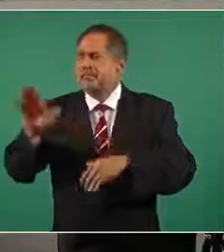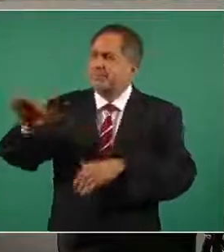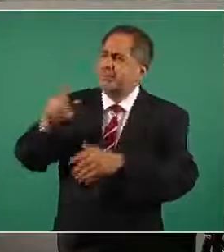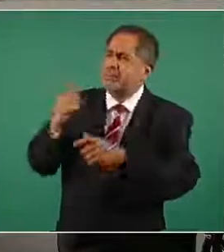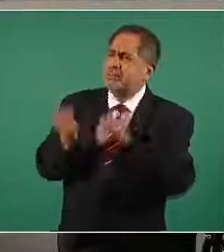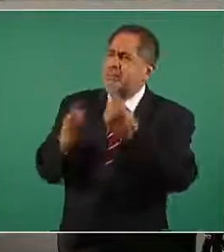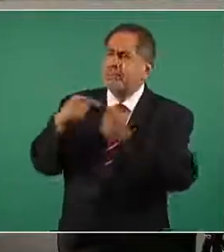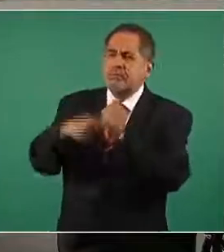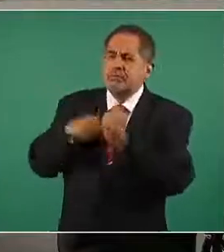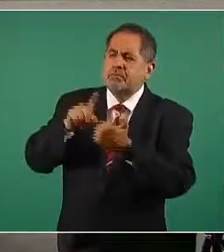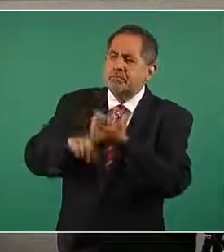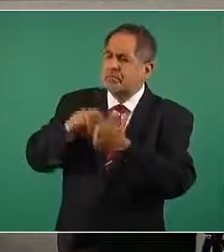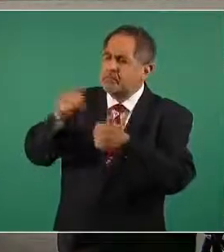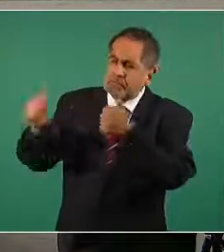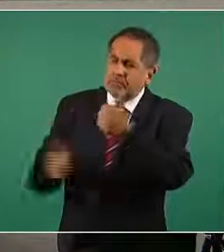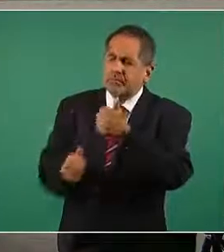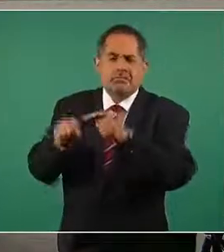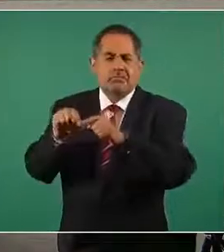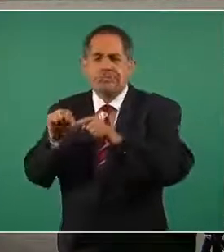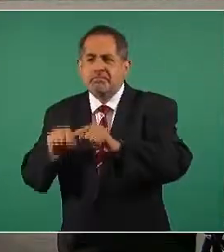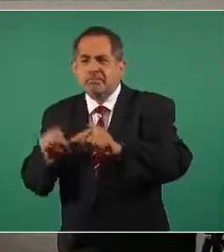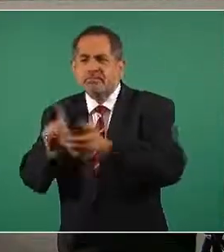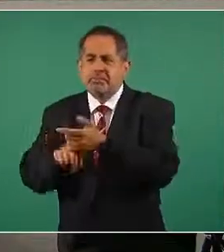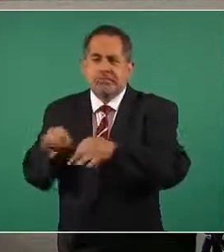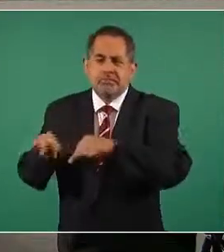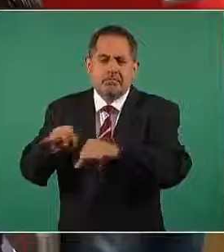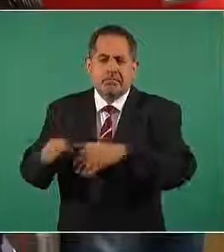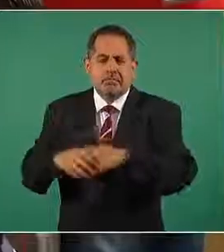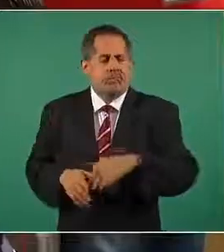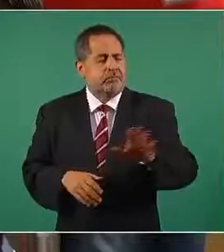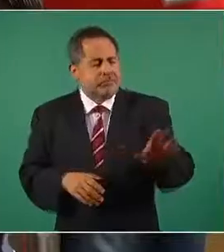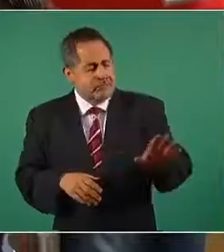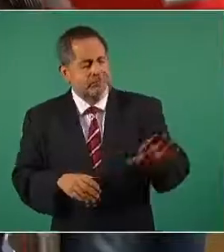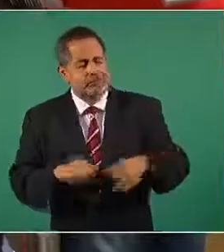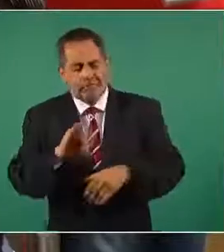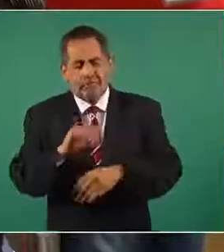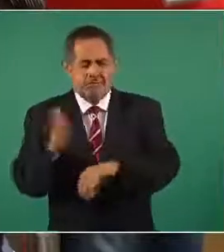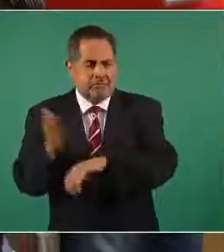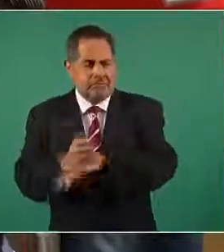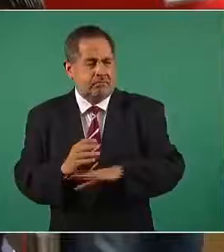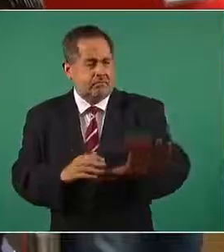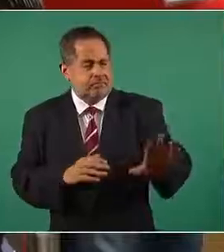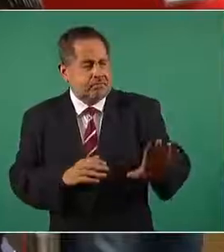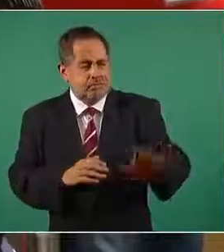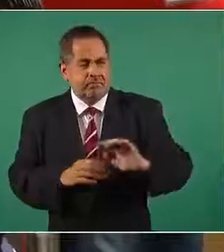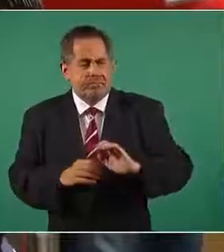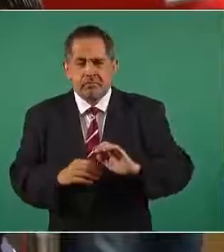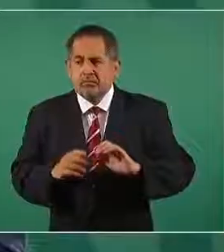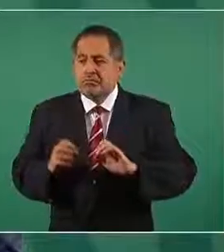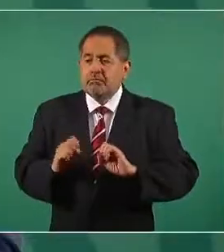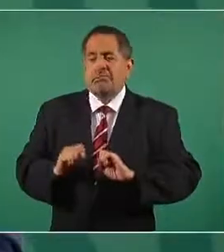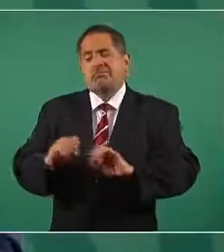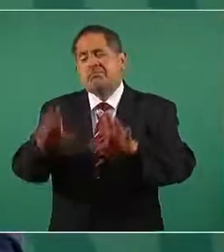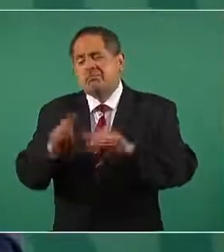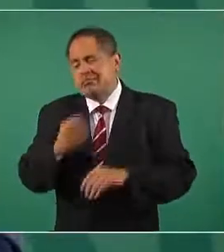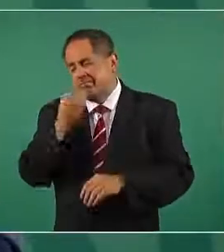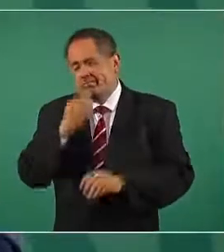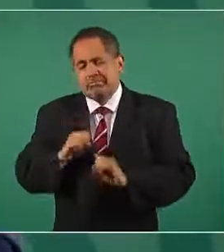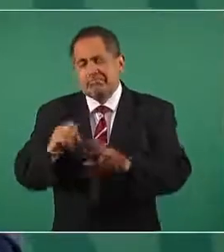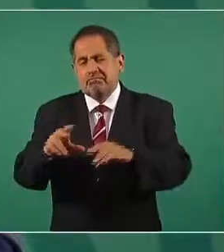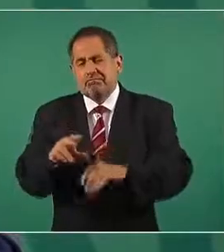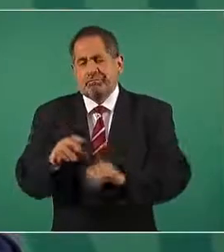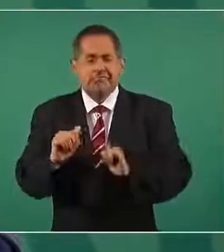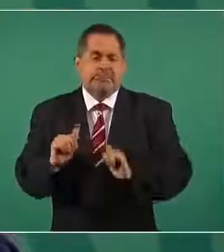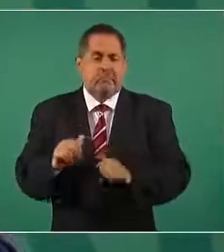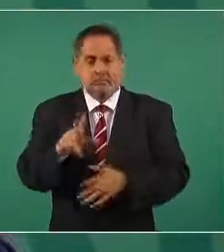y que están abajo. No, pues, y que están trabajando justo para apoyar No hay impunidad. No